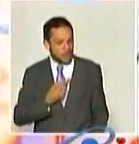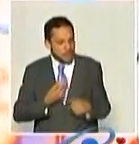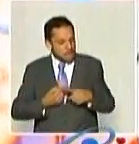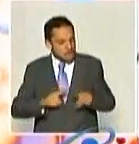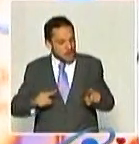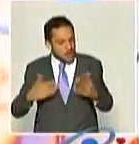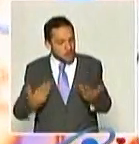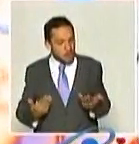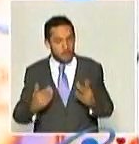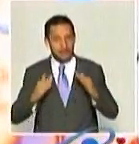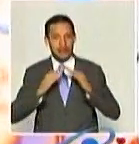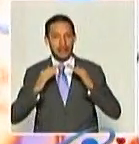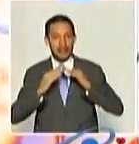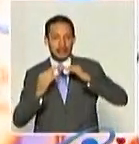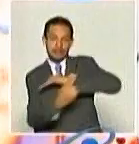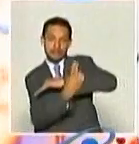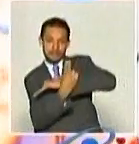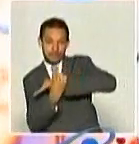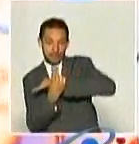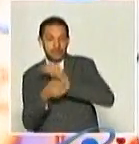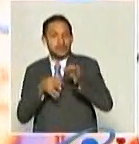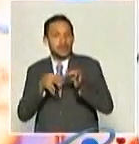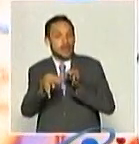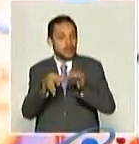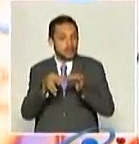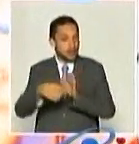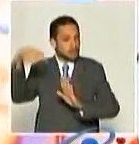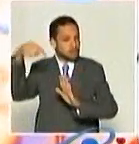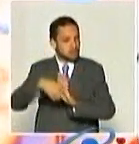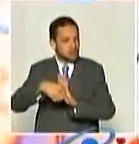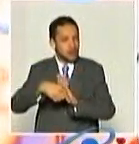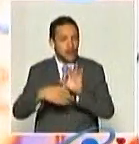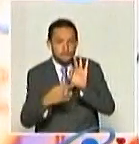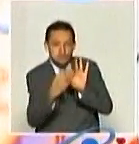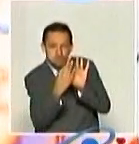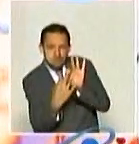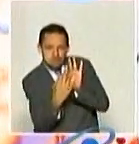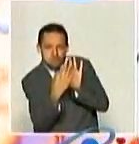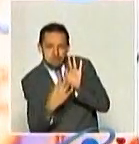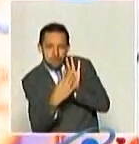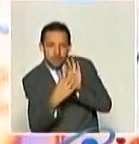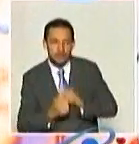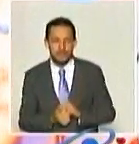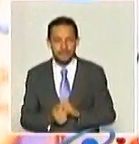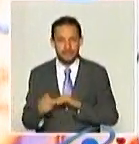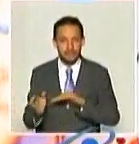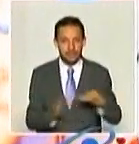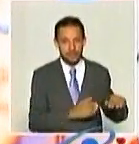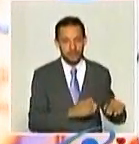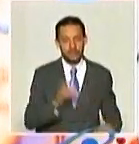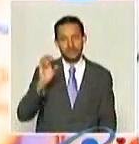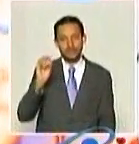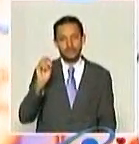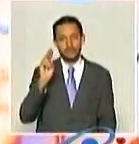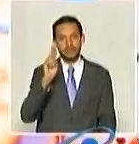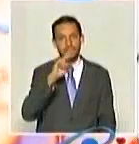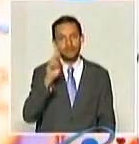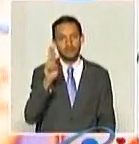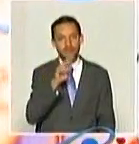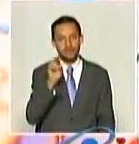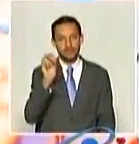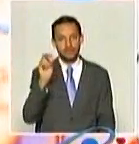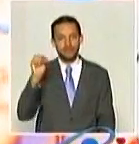su casa, para que después nos metamos a la parte de la salud. Bueno, el ozono es una